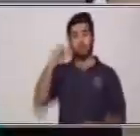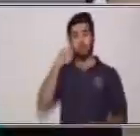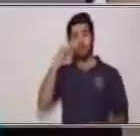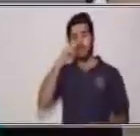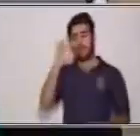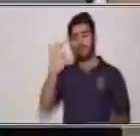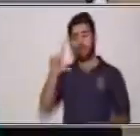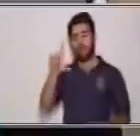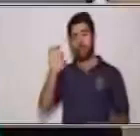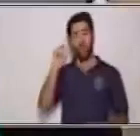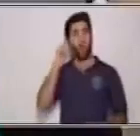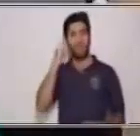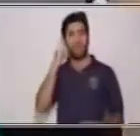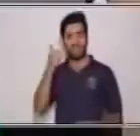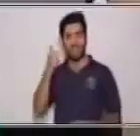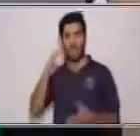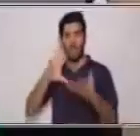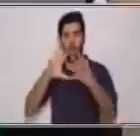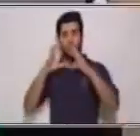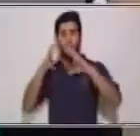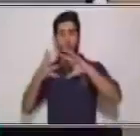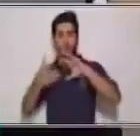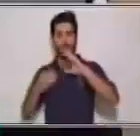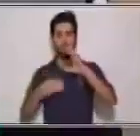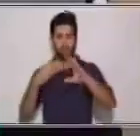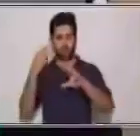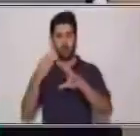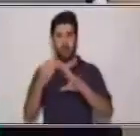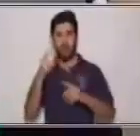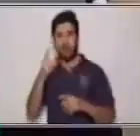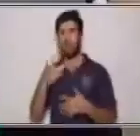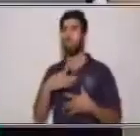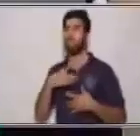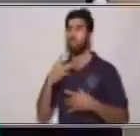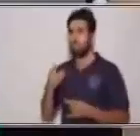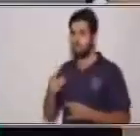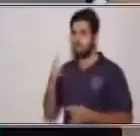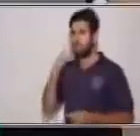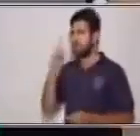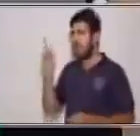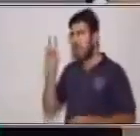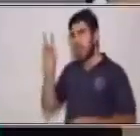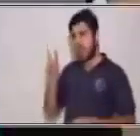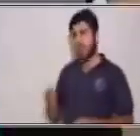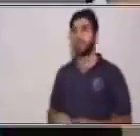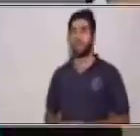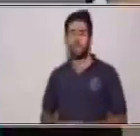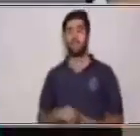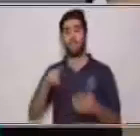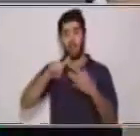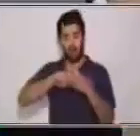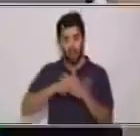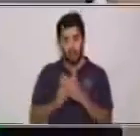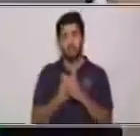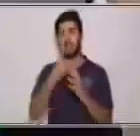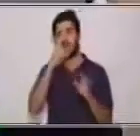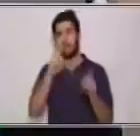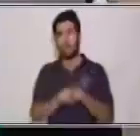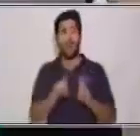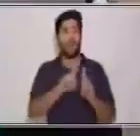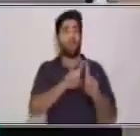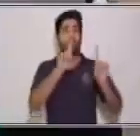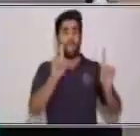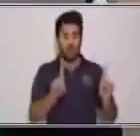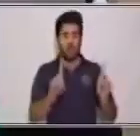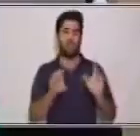universal. Es muy interesante, es bonito, es provocativo al leer la mitología. Y vamos a ver también la diferencia